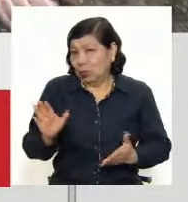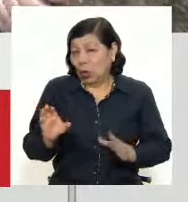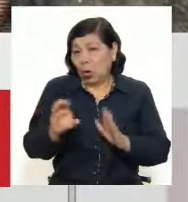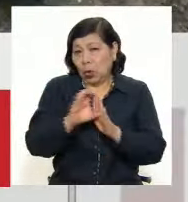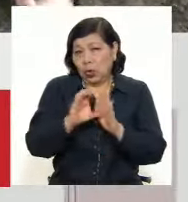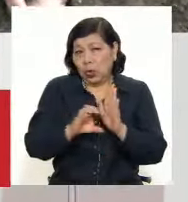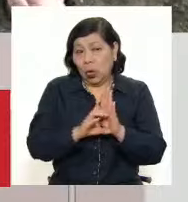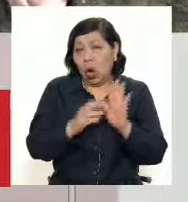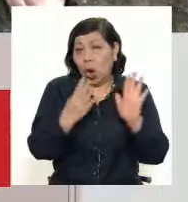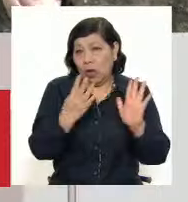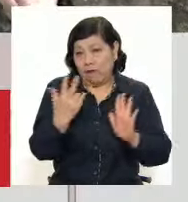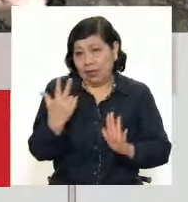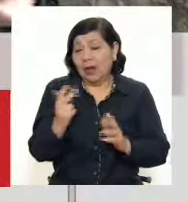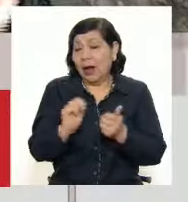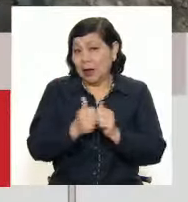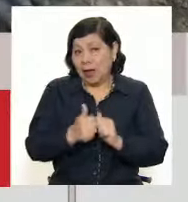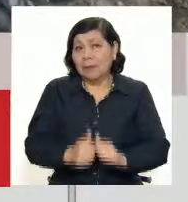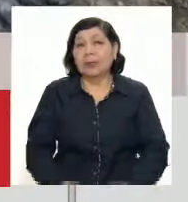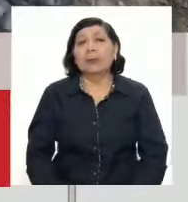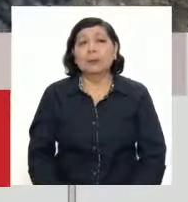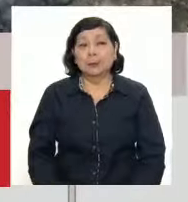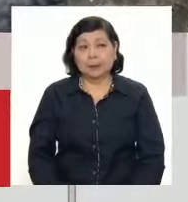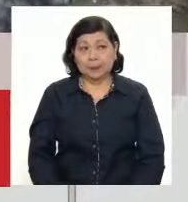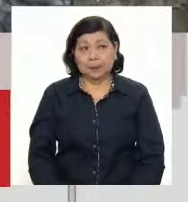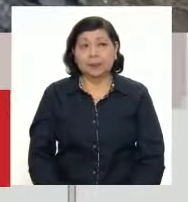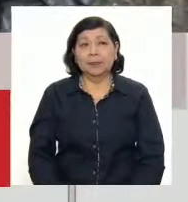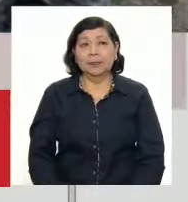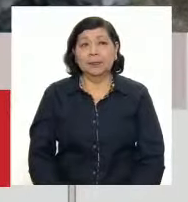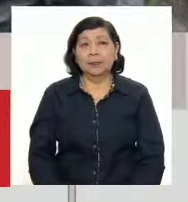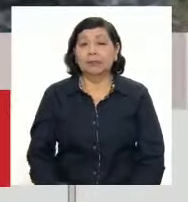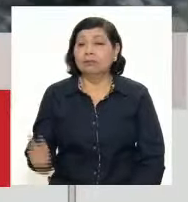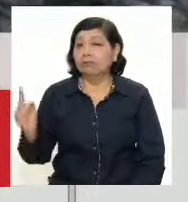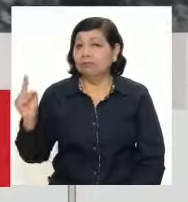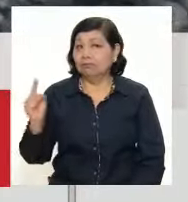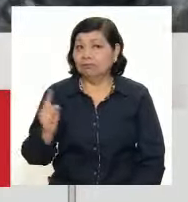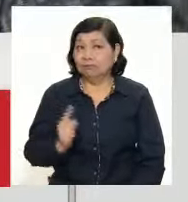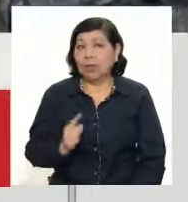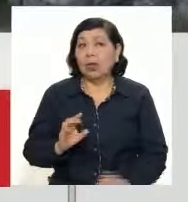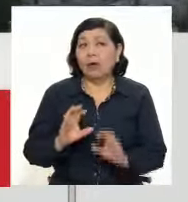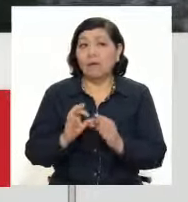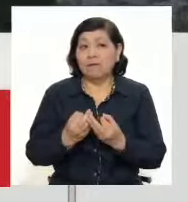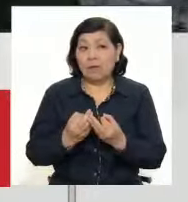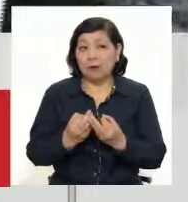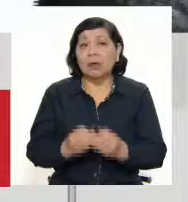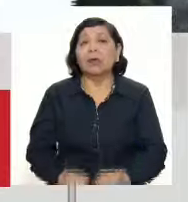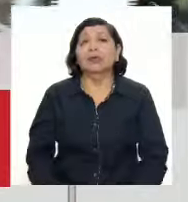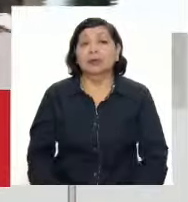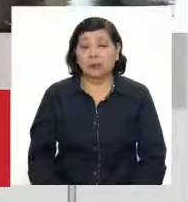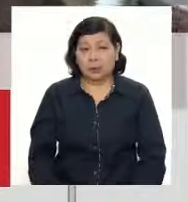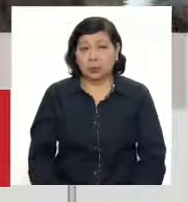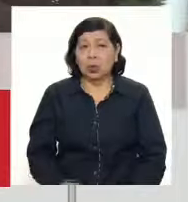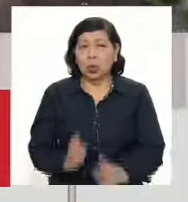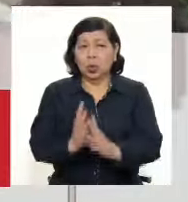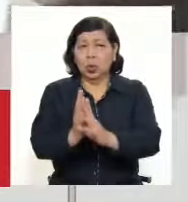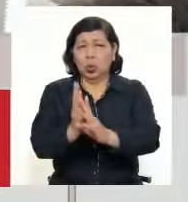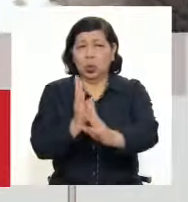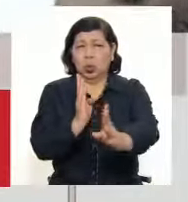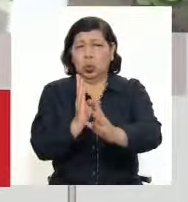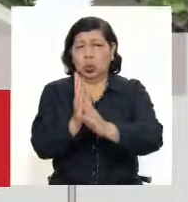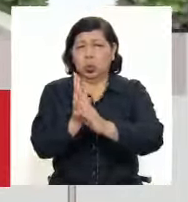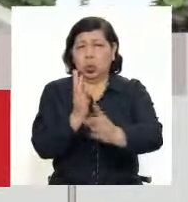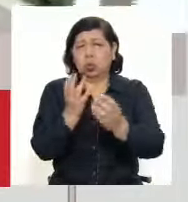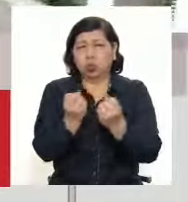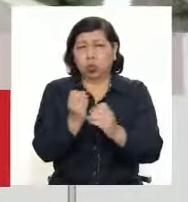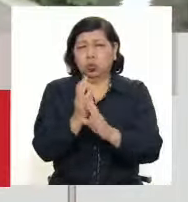Constitución del 93, por los cambios que hizo. Muchísimas gracias. Ellos han llegado en familia, compañeras. Las colas se siguen extendiendo.